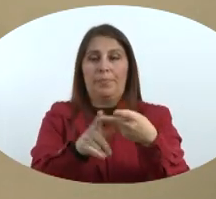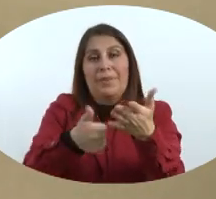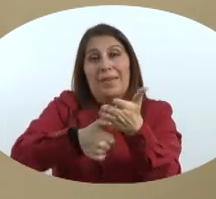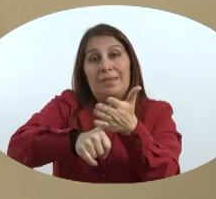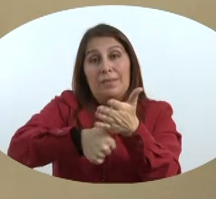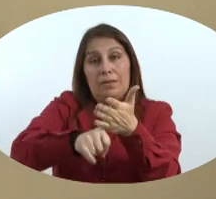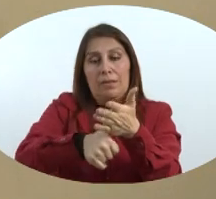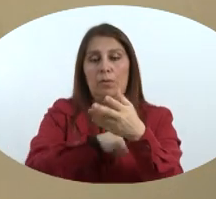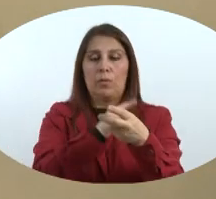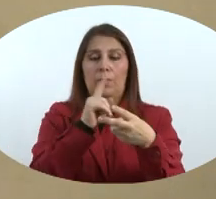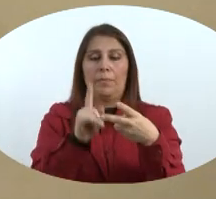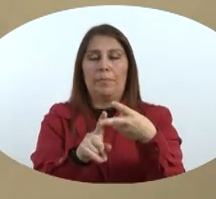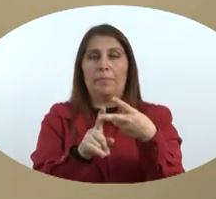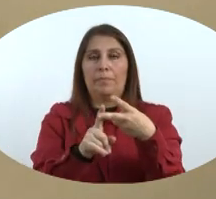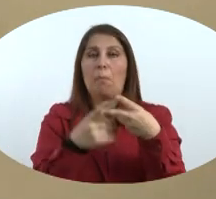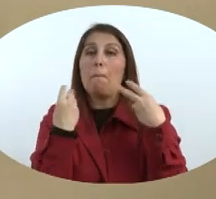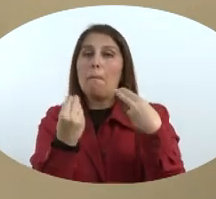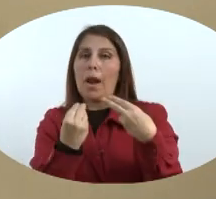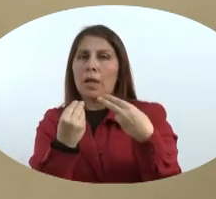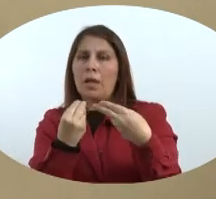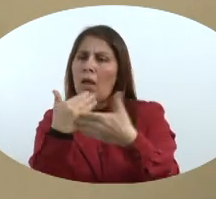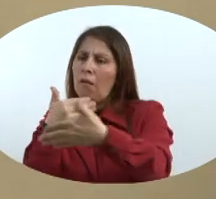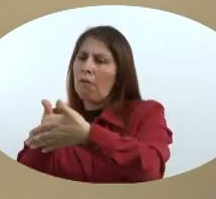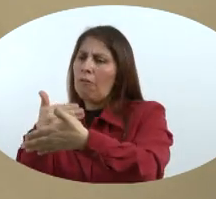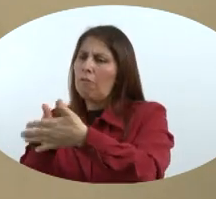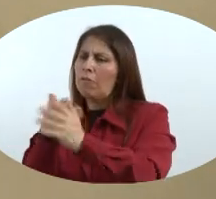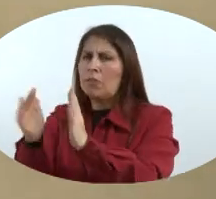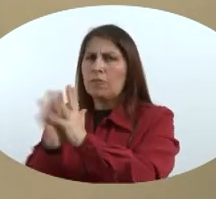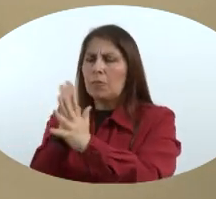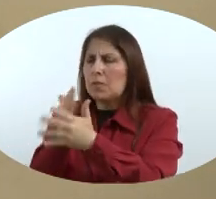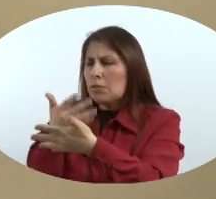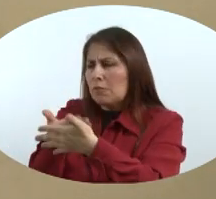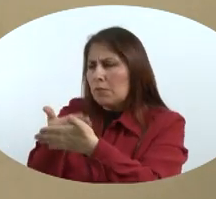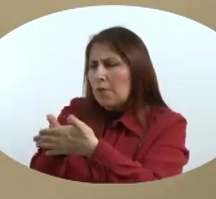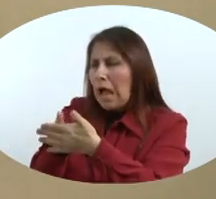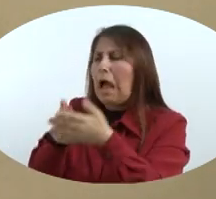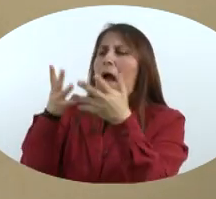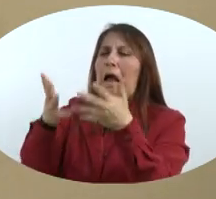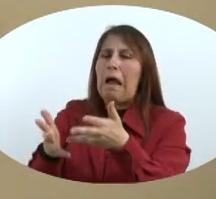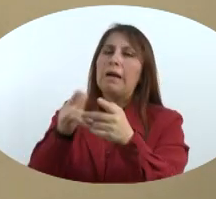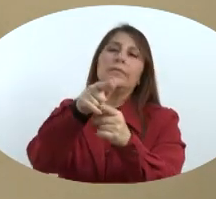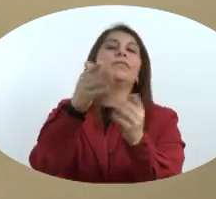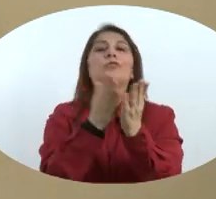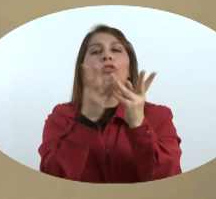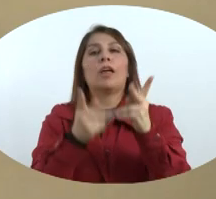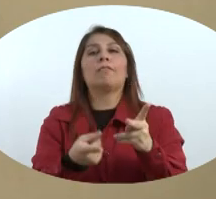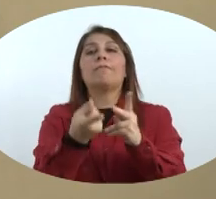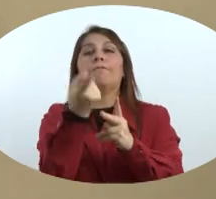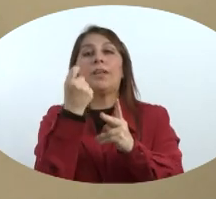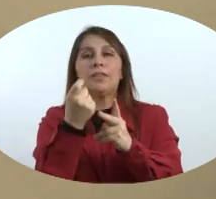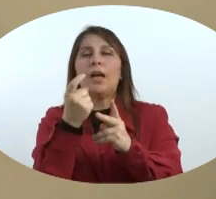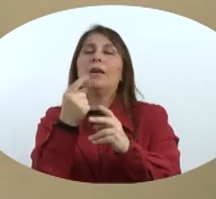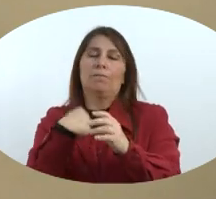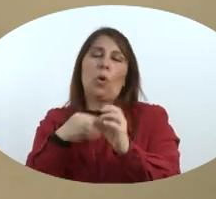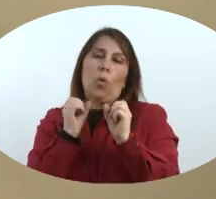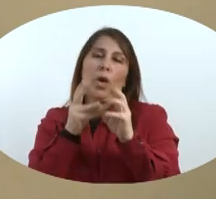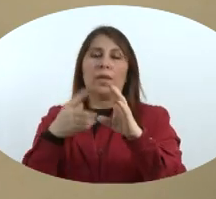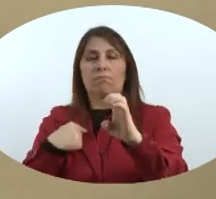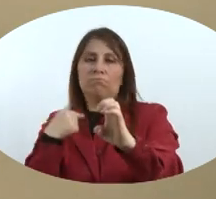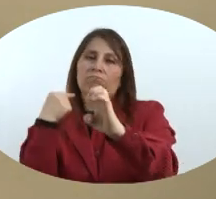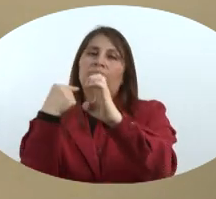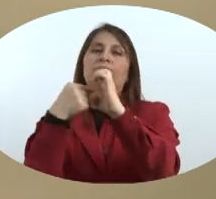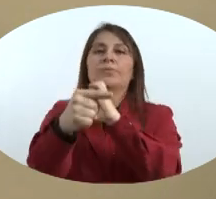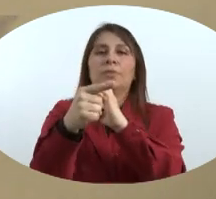de documento de identificación con el fin de validar la información y una vez verificado el censo electoral le será enviada la